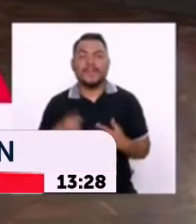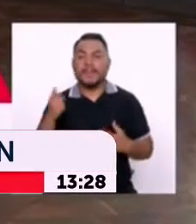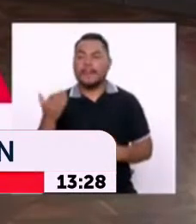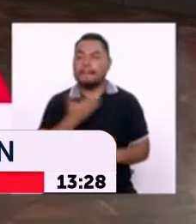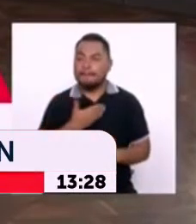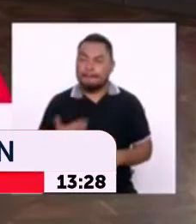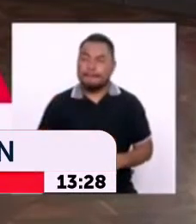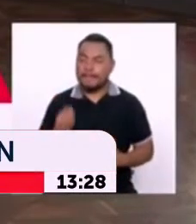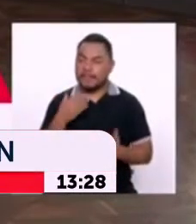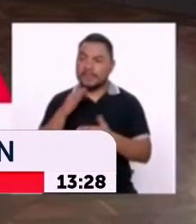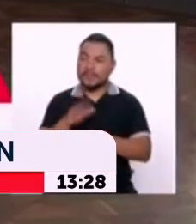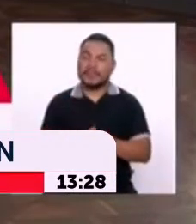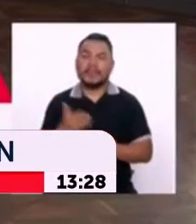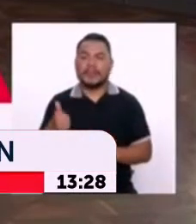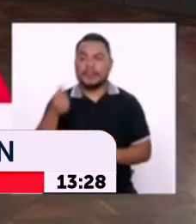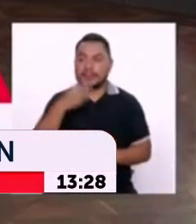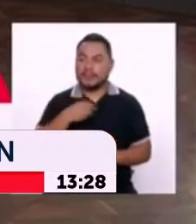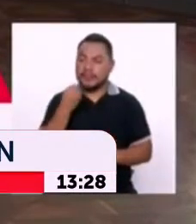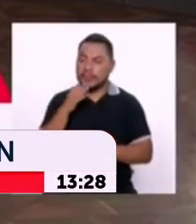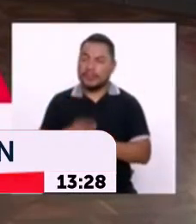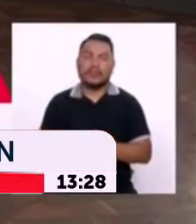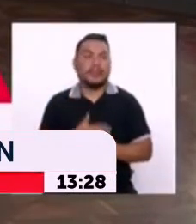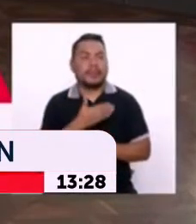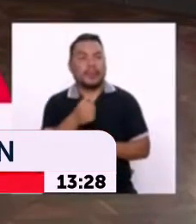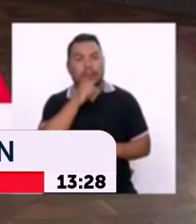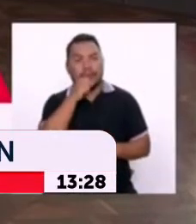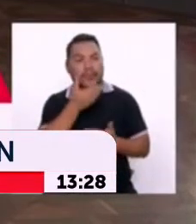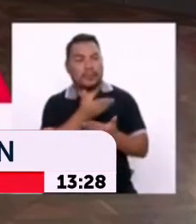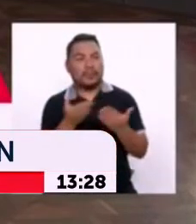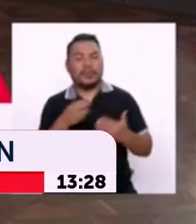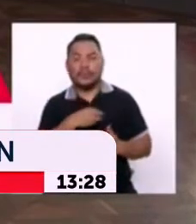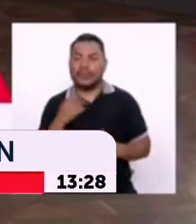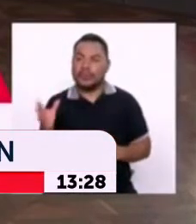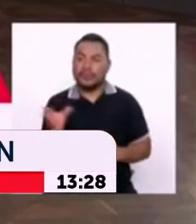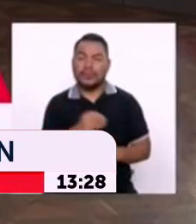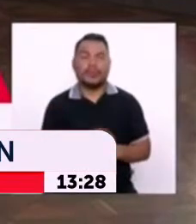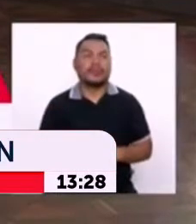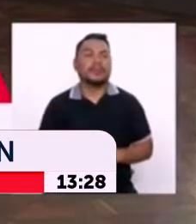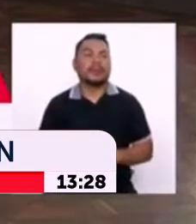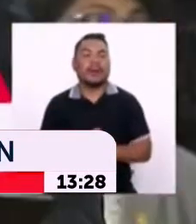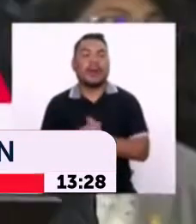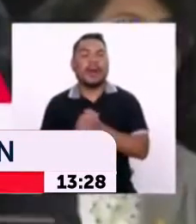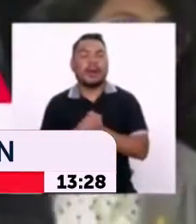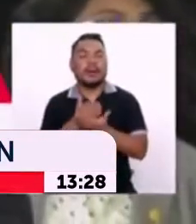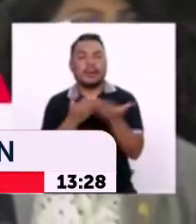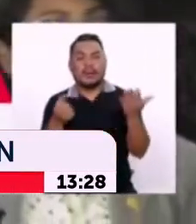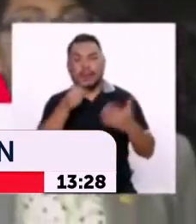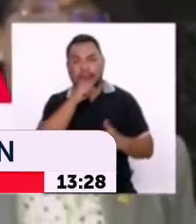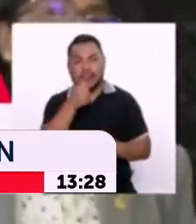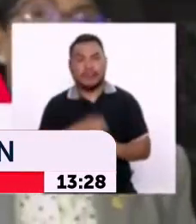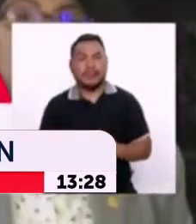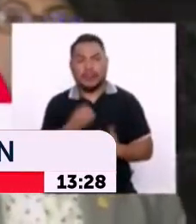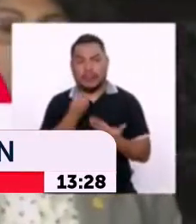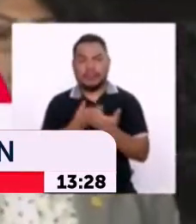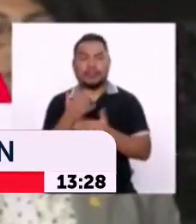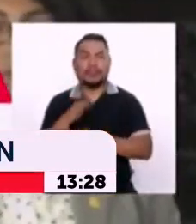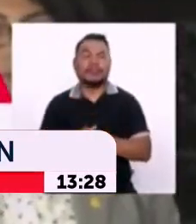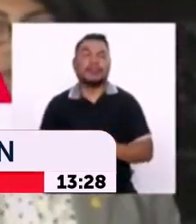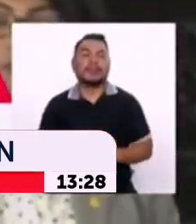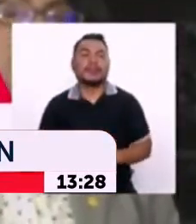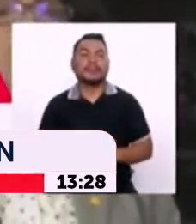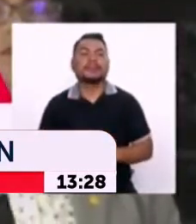Señora Presidenta, buenas tardes. Señor Premier, buenas tardes. Colegas, ministros y ministras, amigos y amigas de la prensa, muy buenas